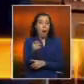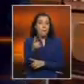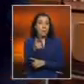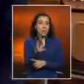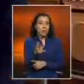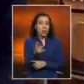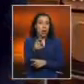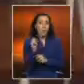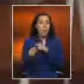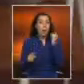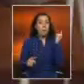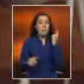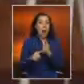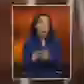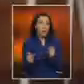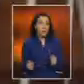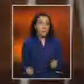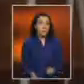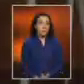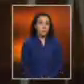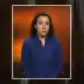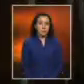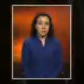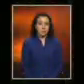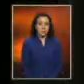Está capaz que hasta lo mate.